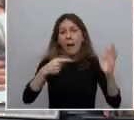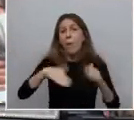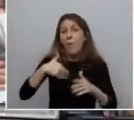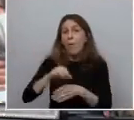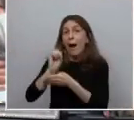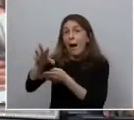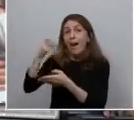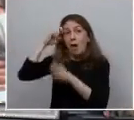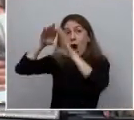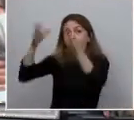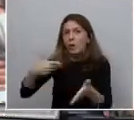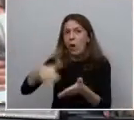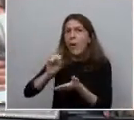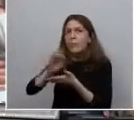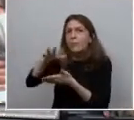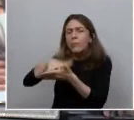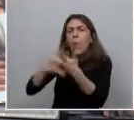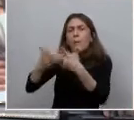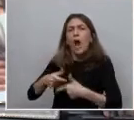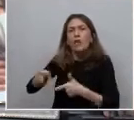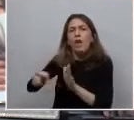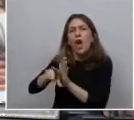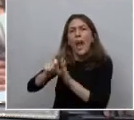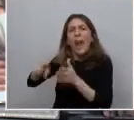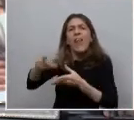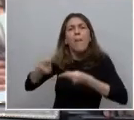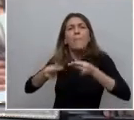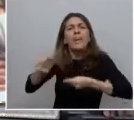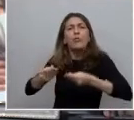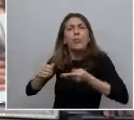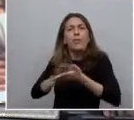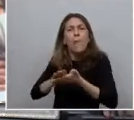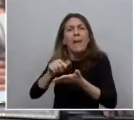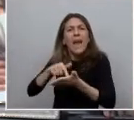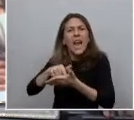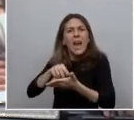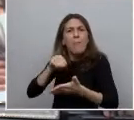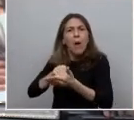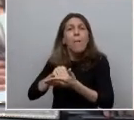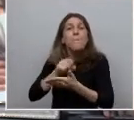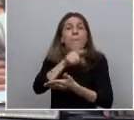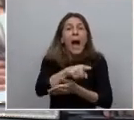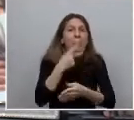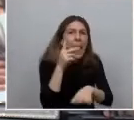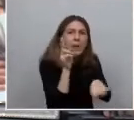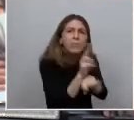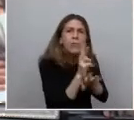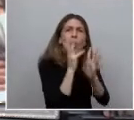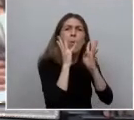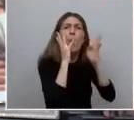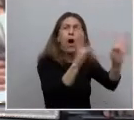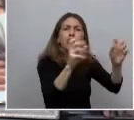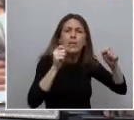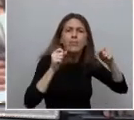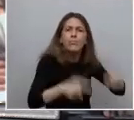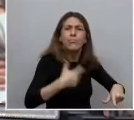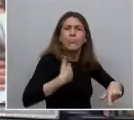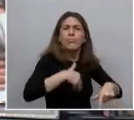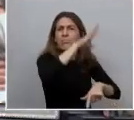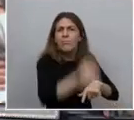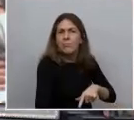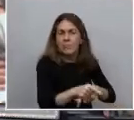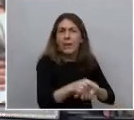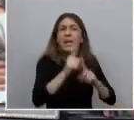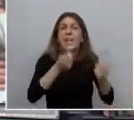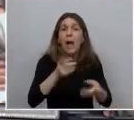Parlamento un nuevo proyecto de ley de presupuestos mínimos de protección ambiental de los bosques nativos. Y en la